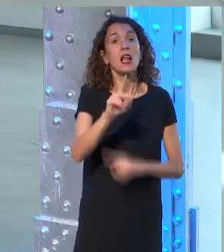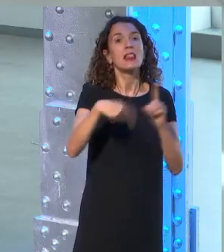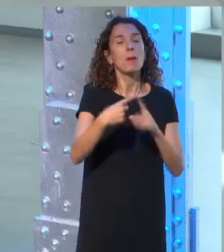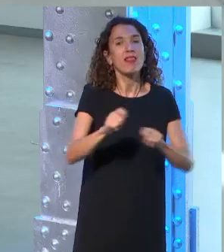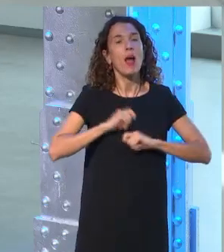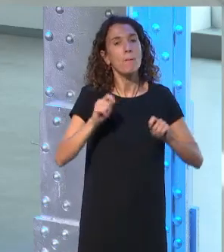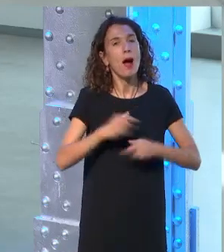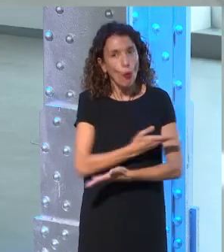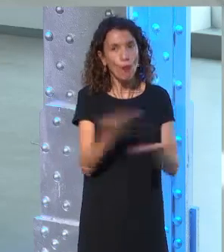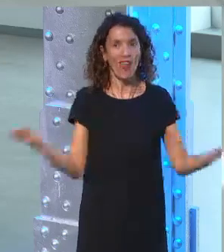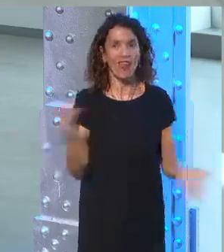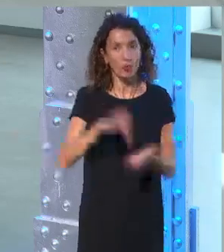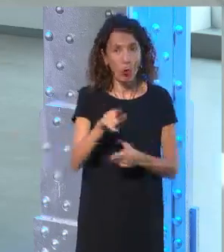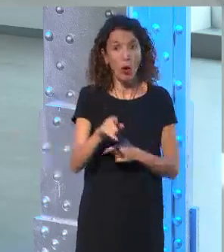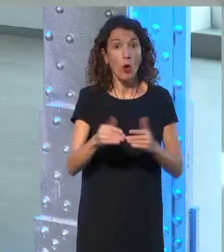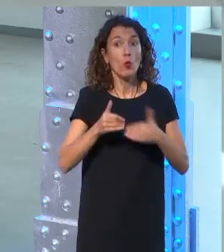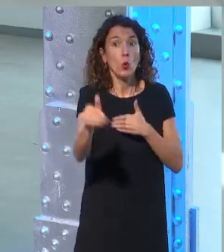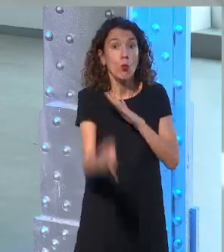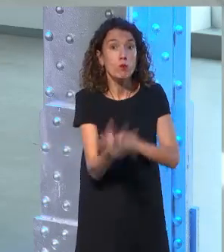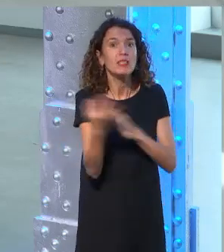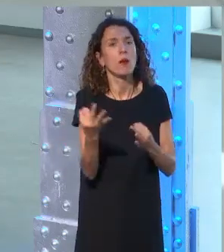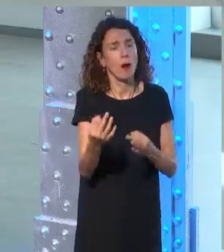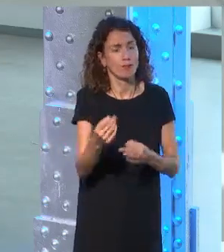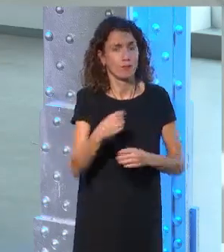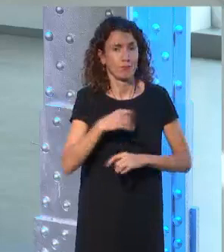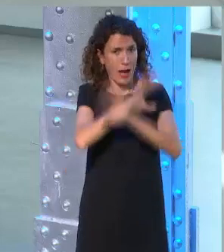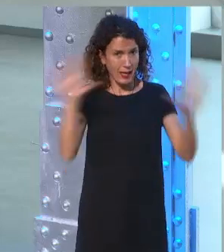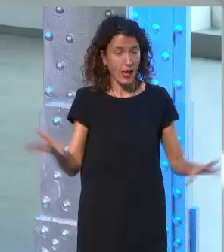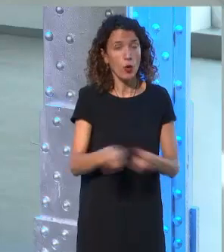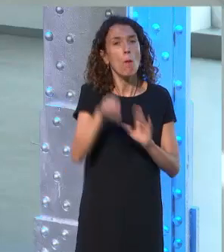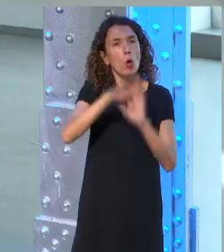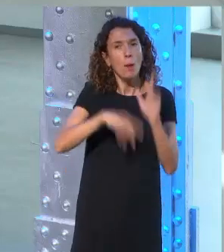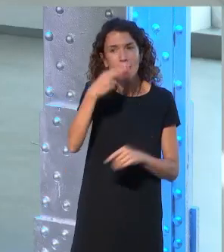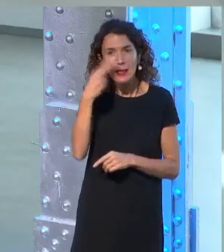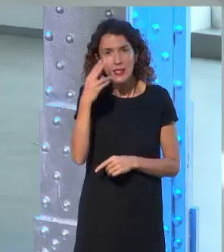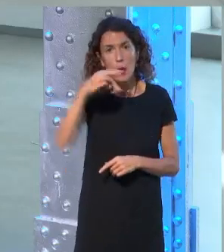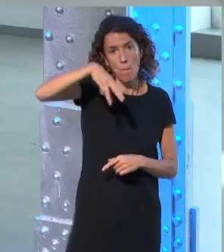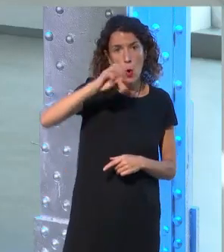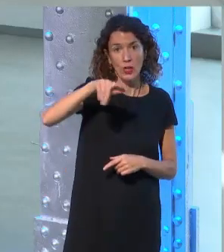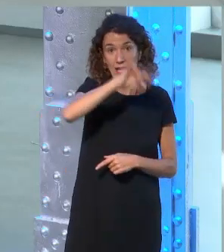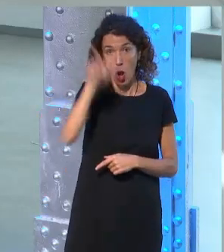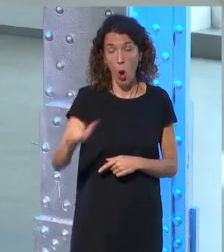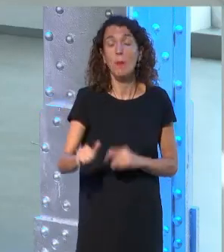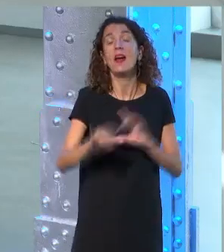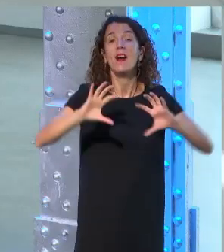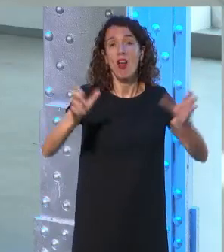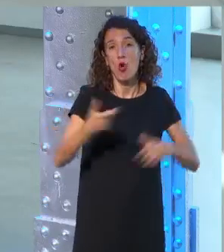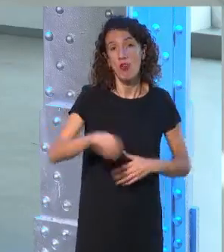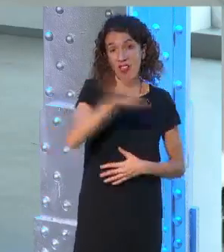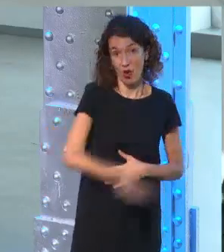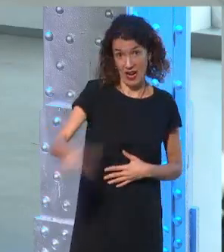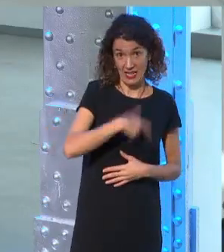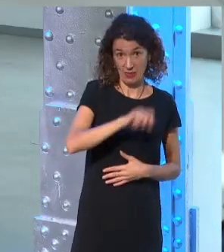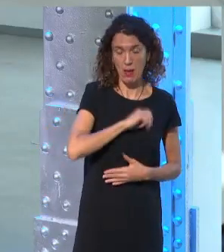da más confianza en lo que nos está diciendo que va a ocurrir al futuro. Por ejemplo, hay un programa muy interesante de Mónica López en Radio Nacional de España en